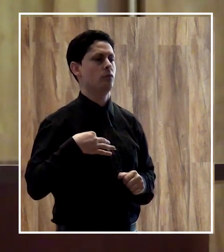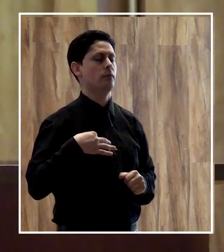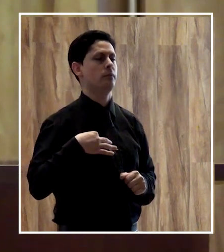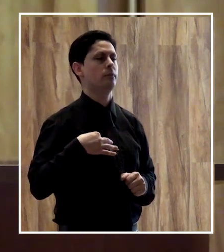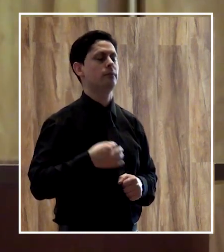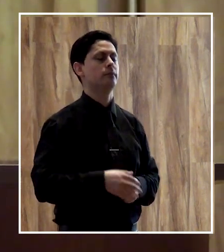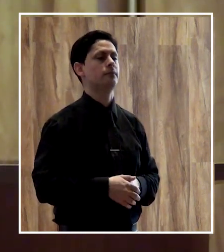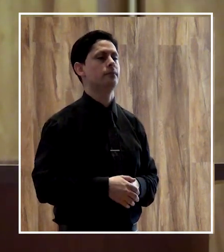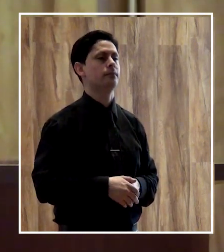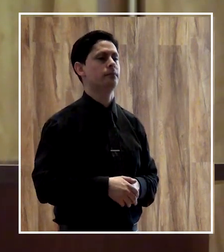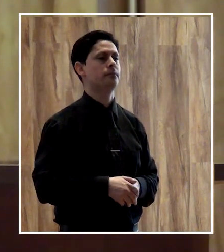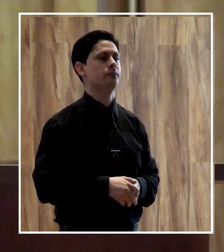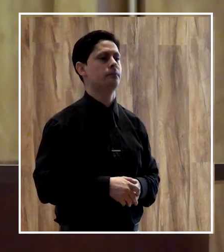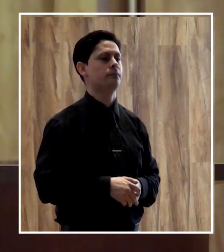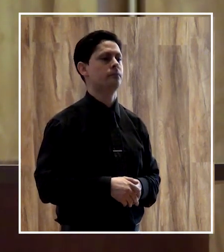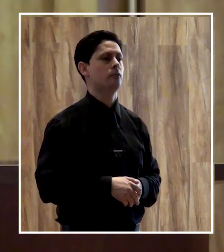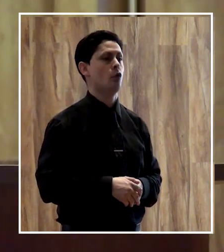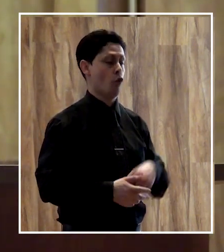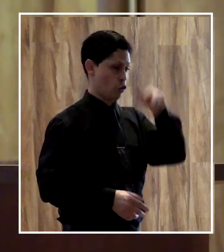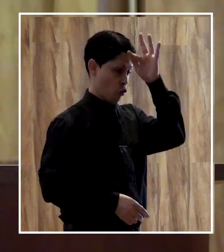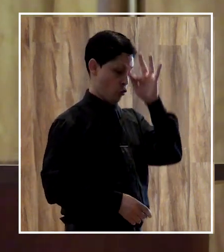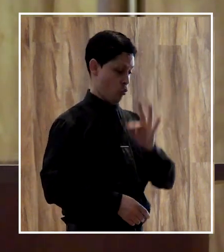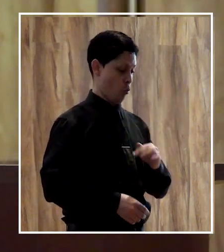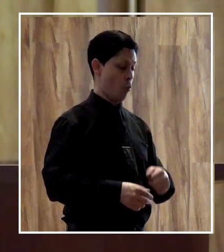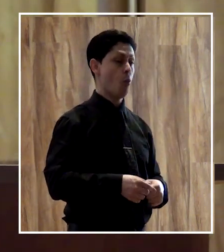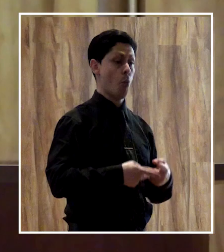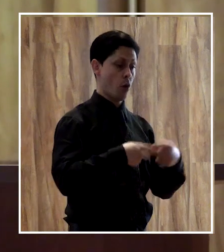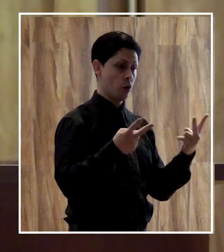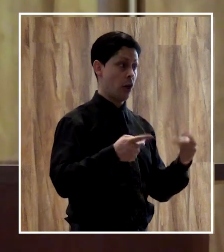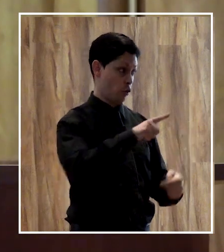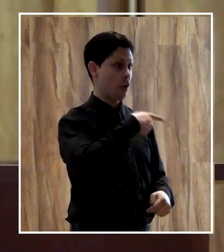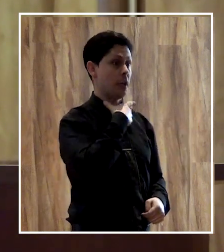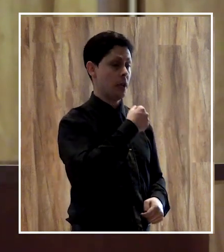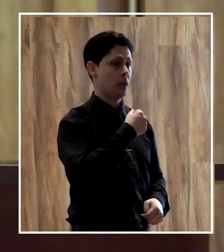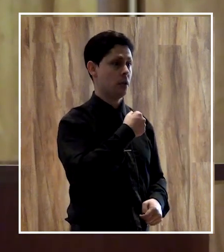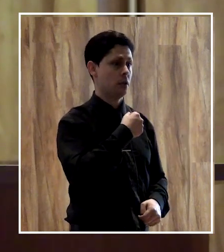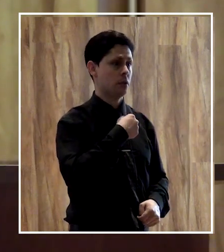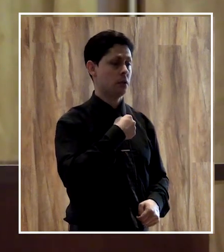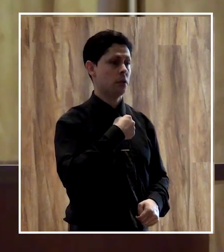porque se quería que los funcionarios públicos en general